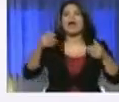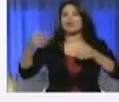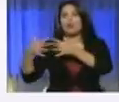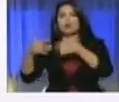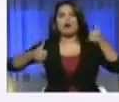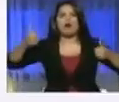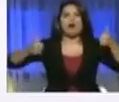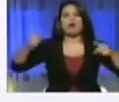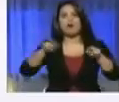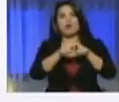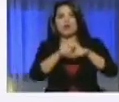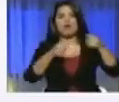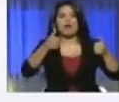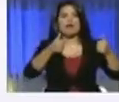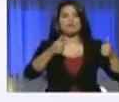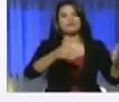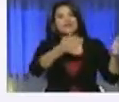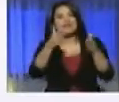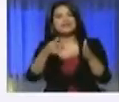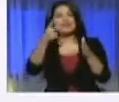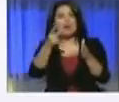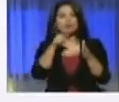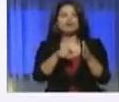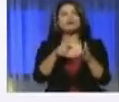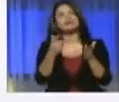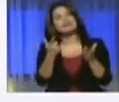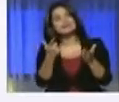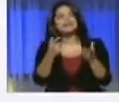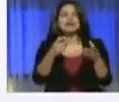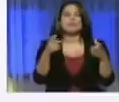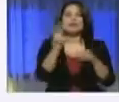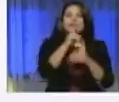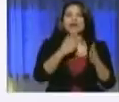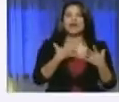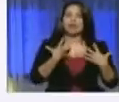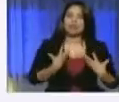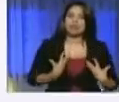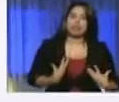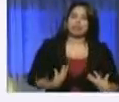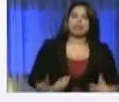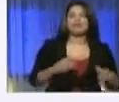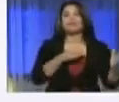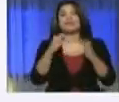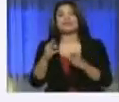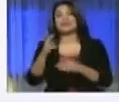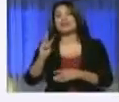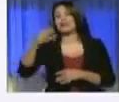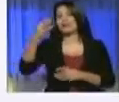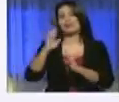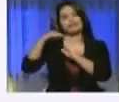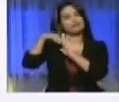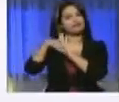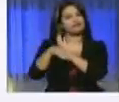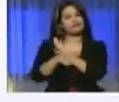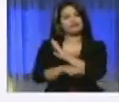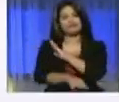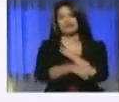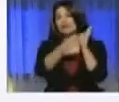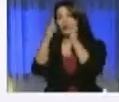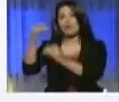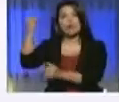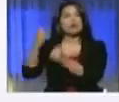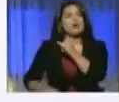segundo cuarto hay como una caída. El tercero, y bueno, después se nos presentan, pero esto es